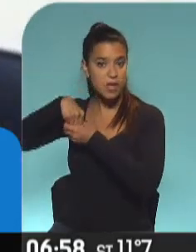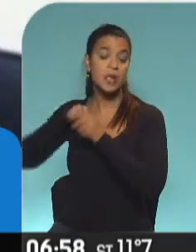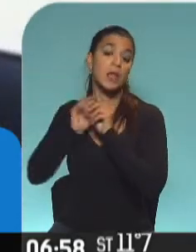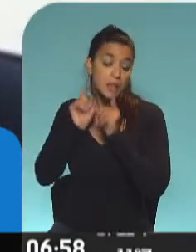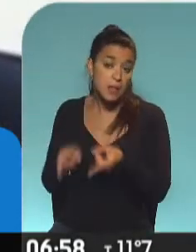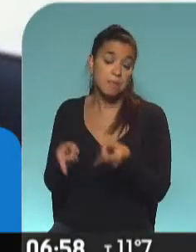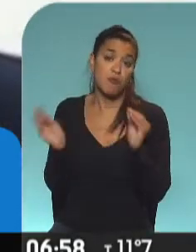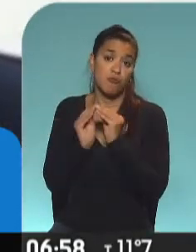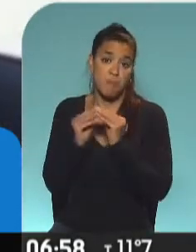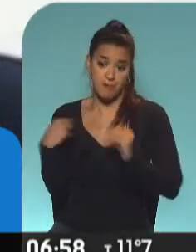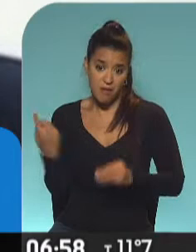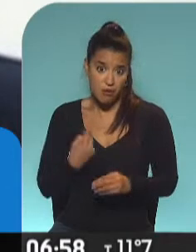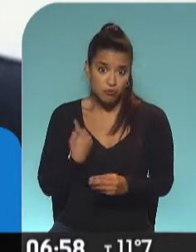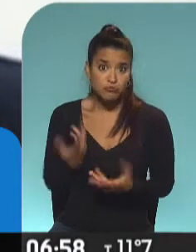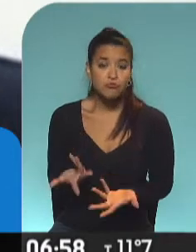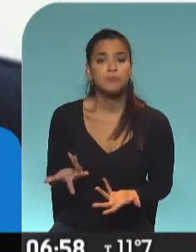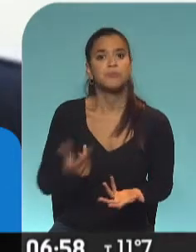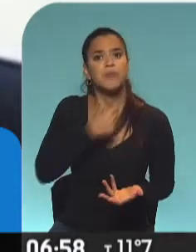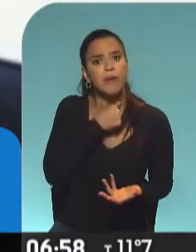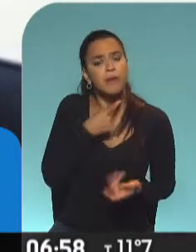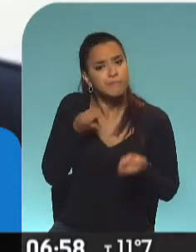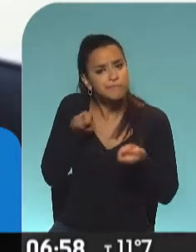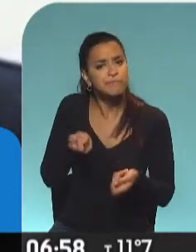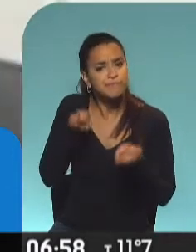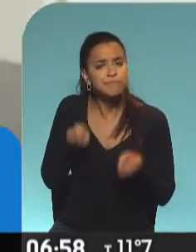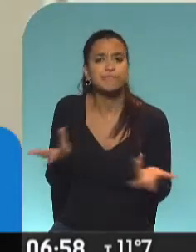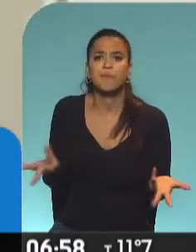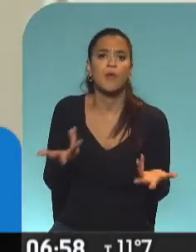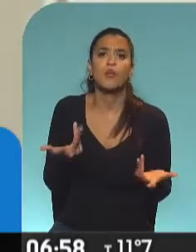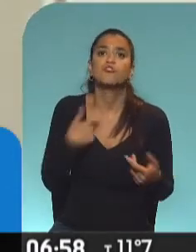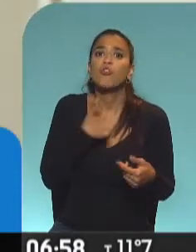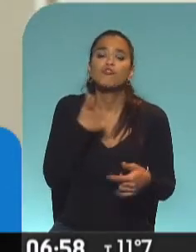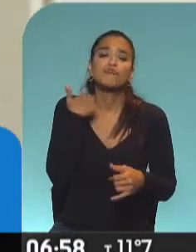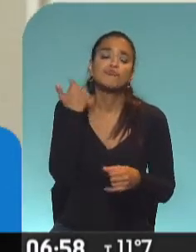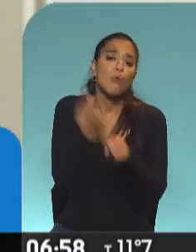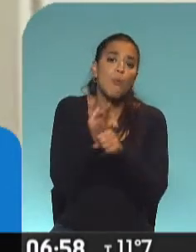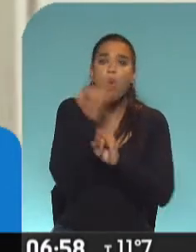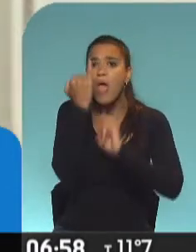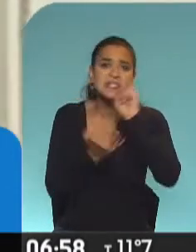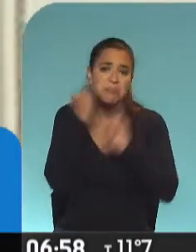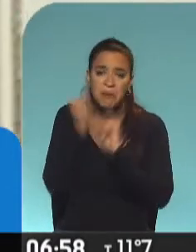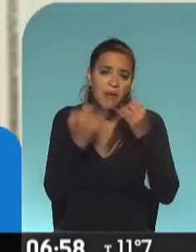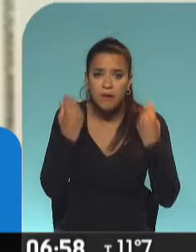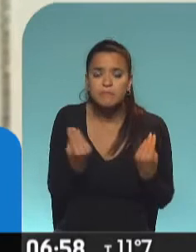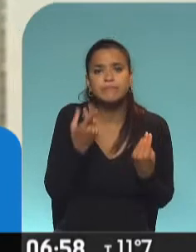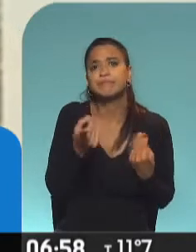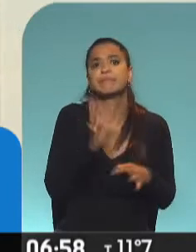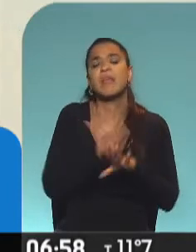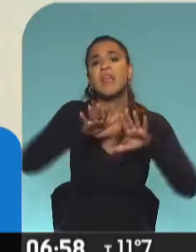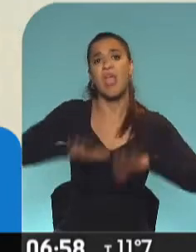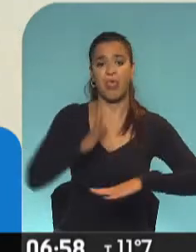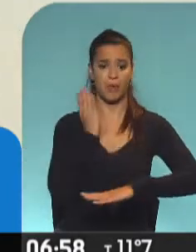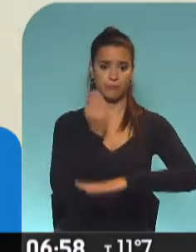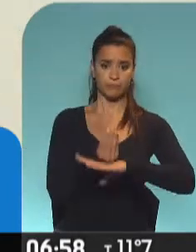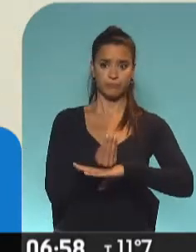los colegas que quieren insistir de una manera que no puedo explicar ni justificar en quedarse en un lugar que, conforme a mi